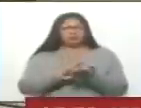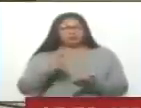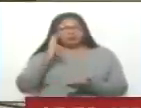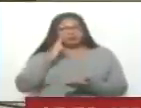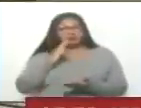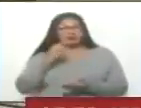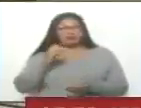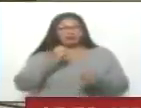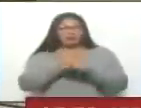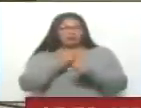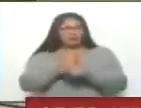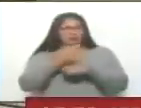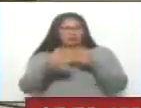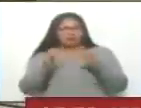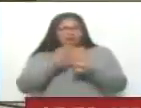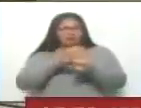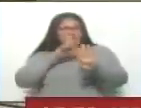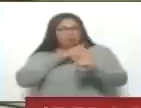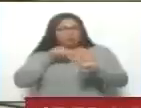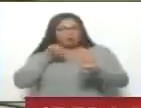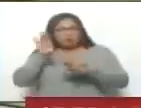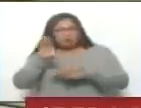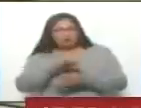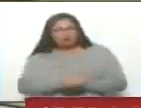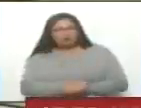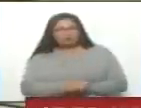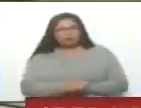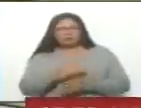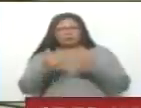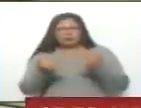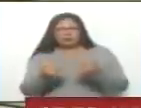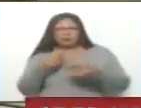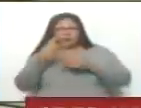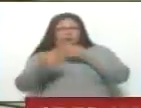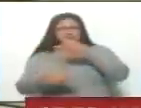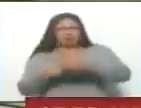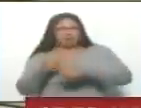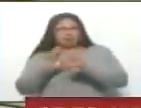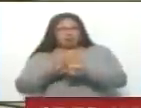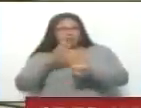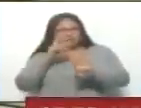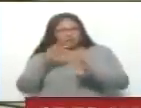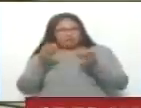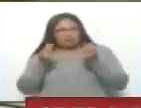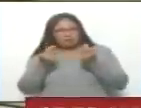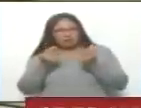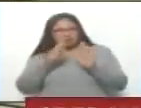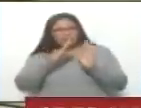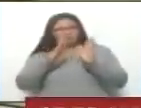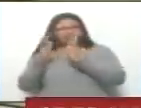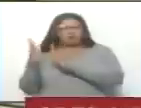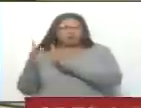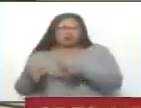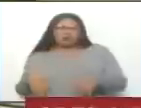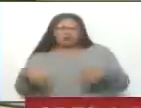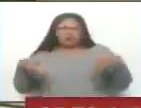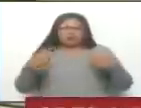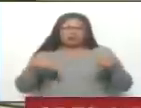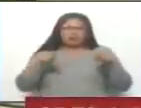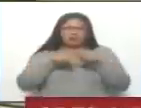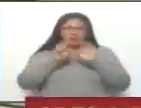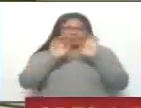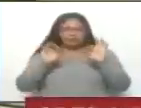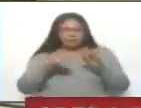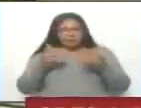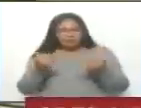Socialista de Trabajadores mayoritaria en este país, de que la producción, el aumento salarial y la distribución de la riqueza no